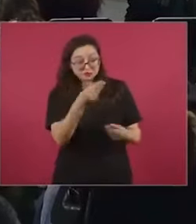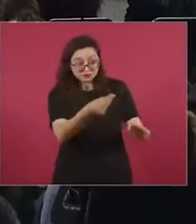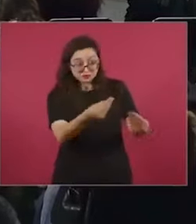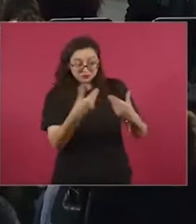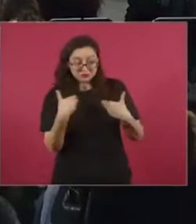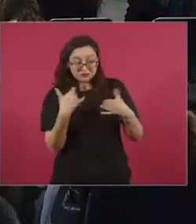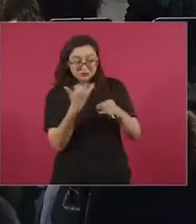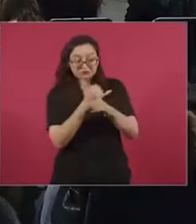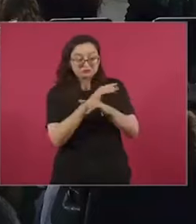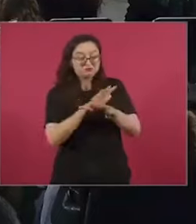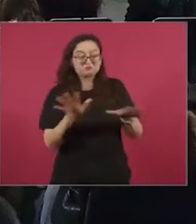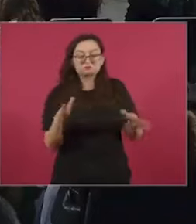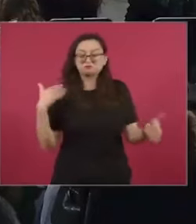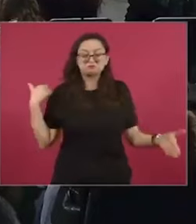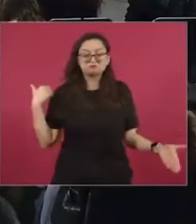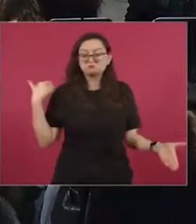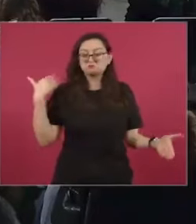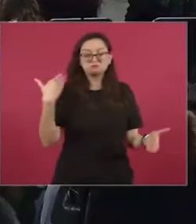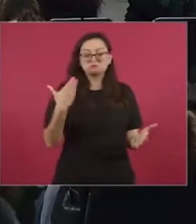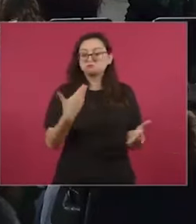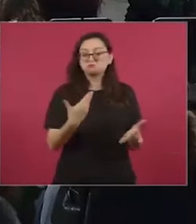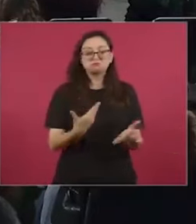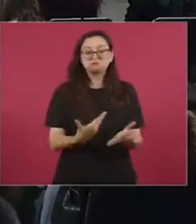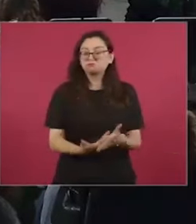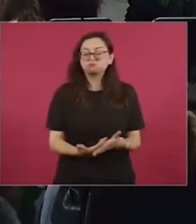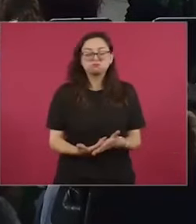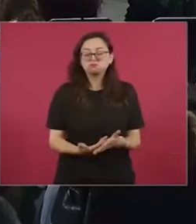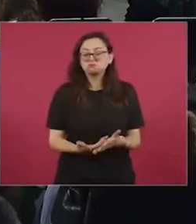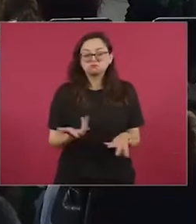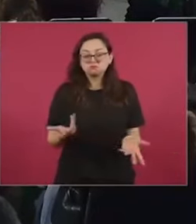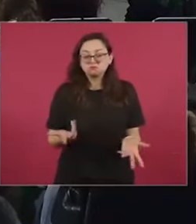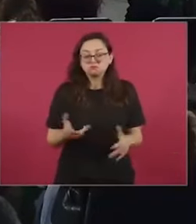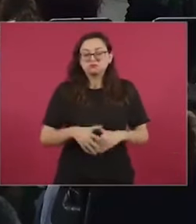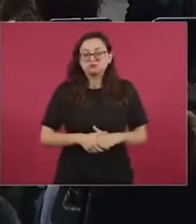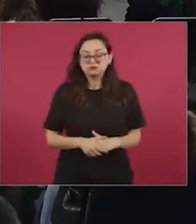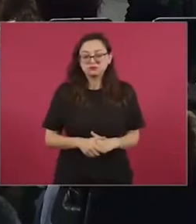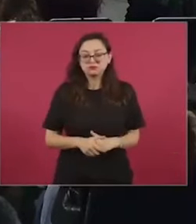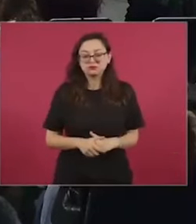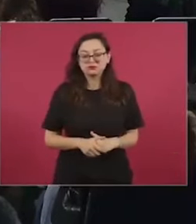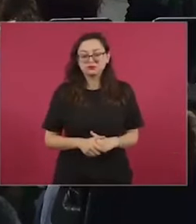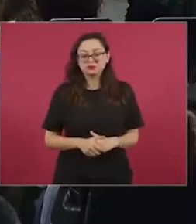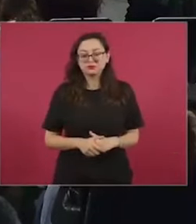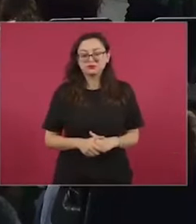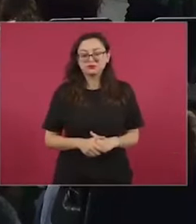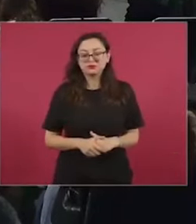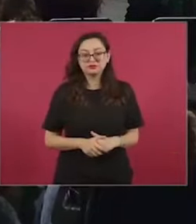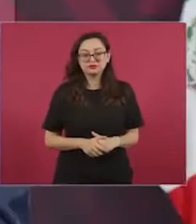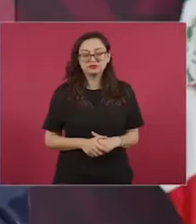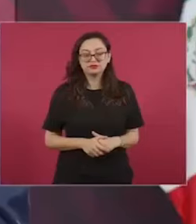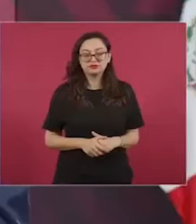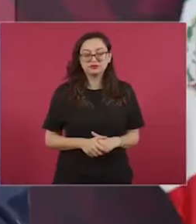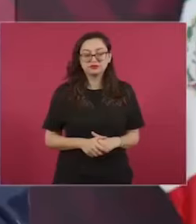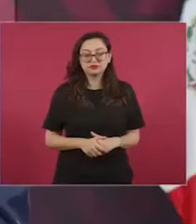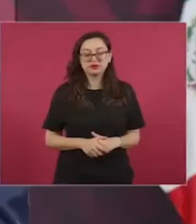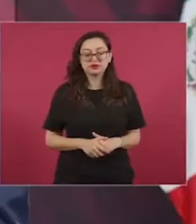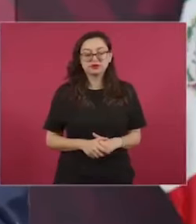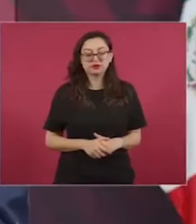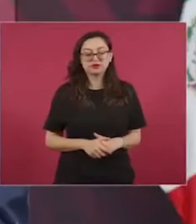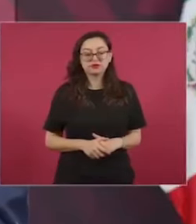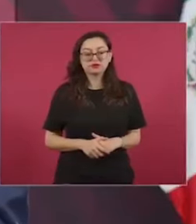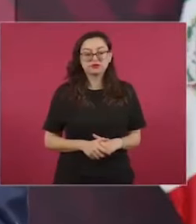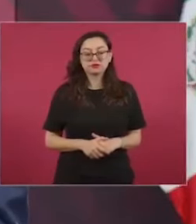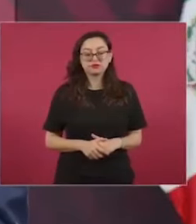en serio, es un tema que teníamos que tocar en algún momento, teníamos que llegar a tocar en algún momento. No